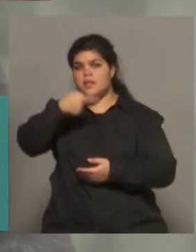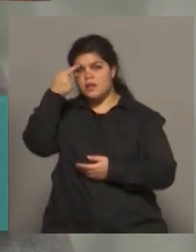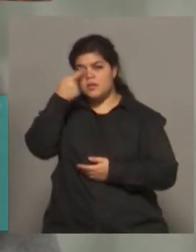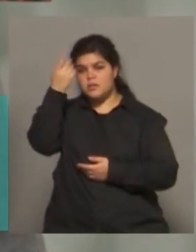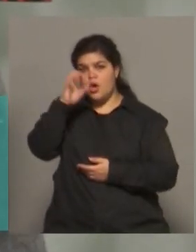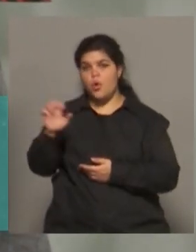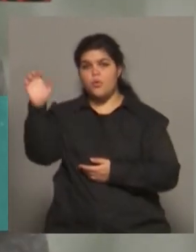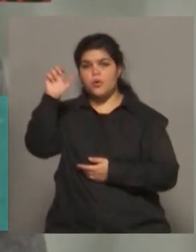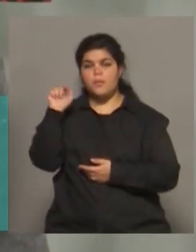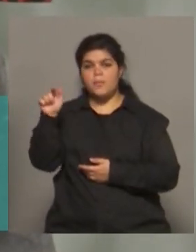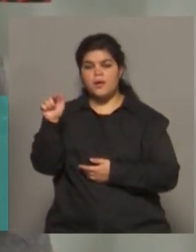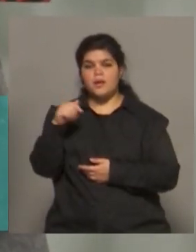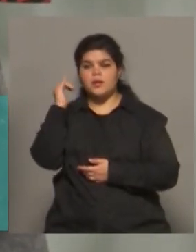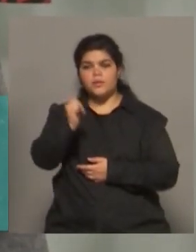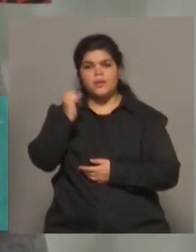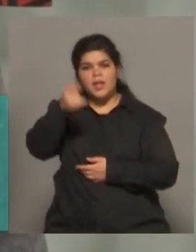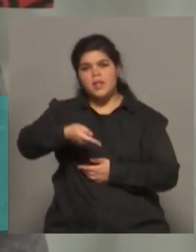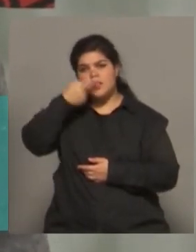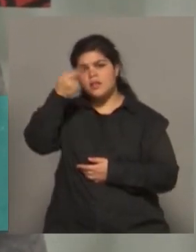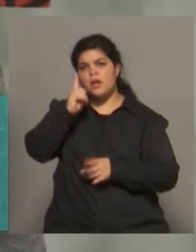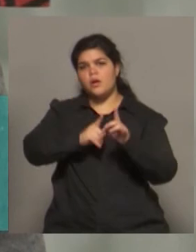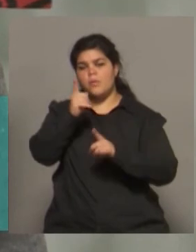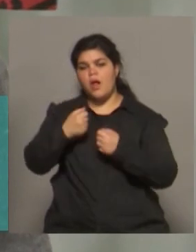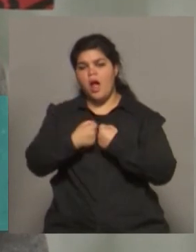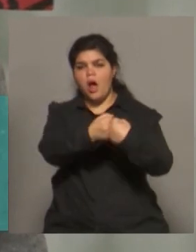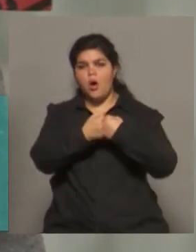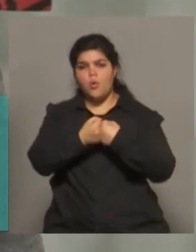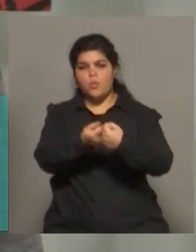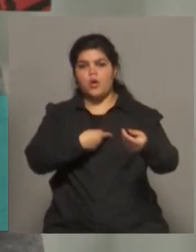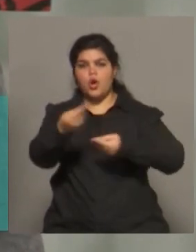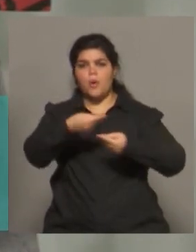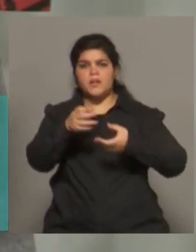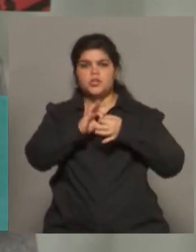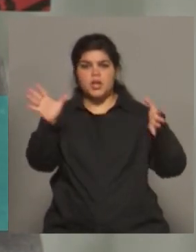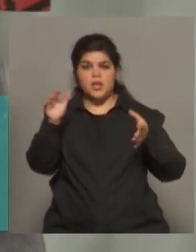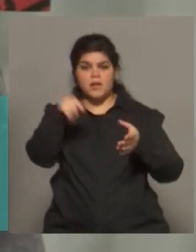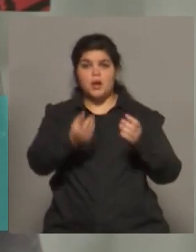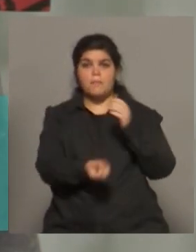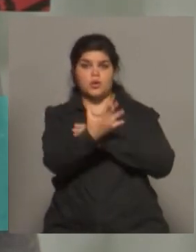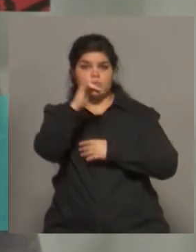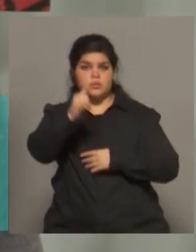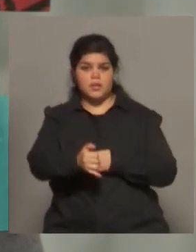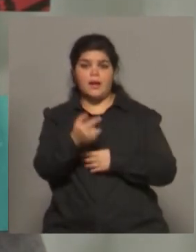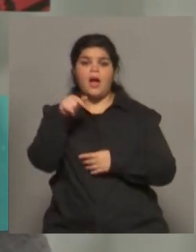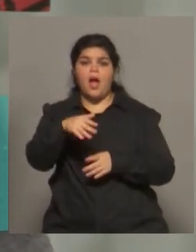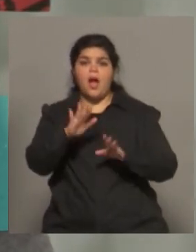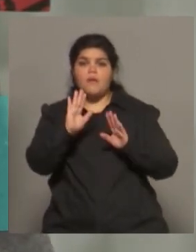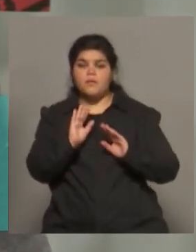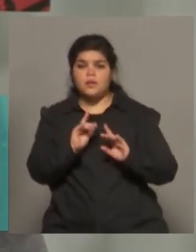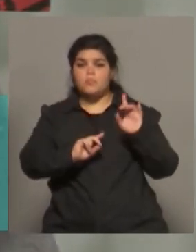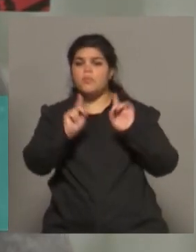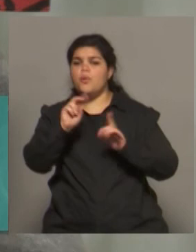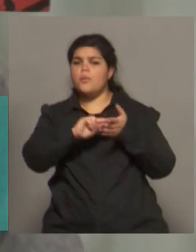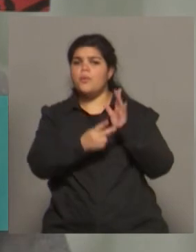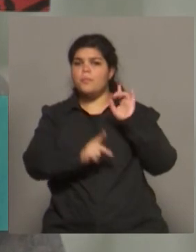ha manifestado su interés en tratar de firmar un acuerdo de libre comercio con el Mercosur. El problema es que hay que ver cómo si es